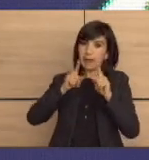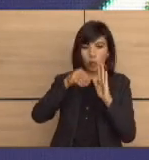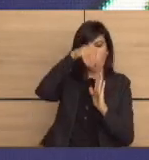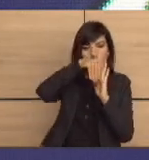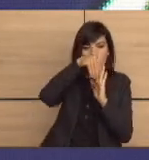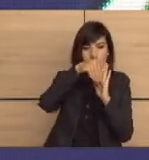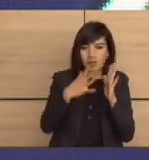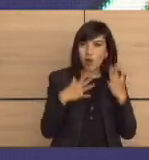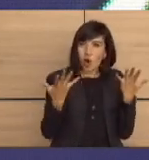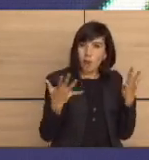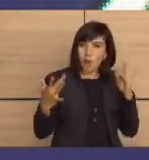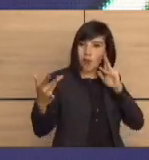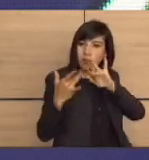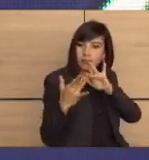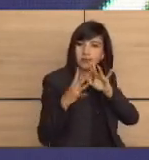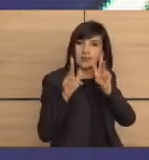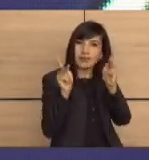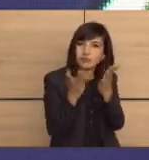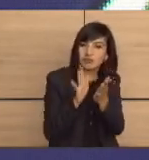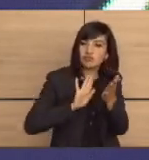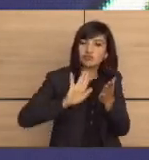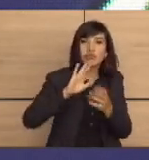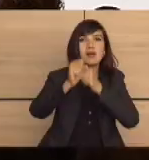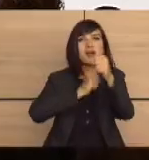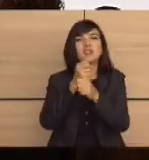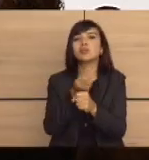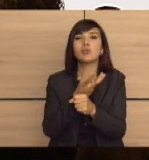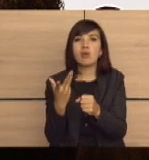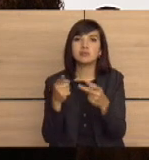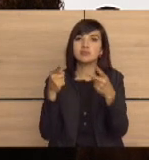esos estudiantes, cuáles son sus edades, cuáles son sus desarrollos.